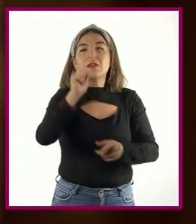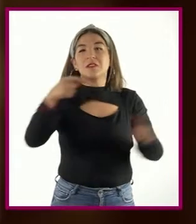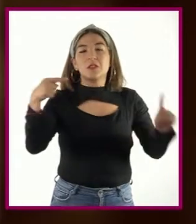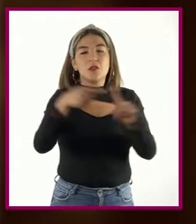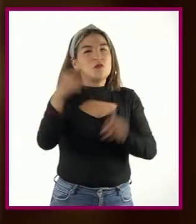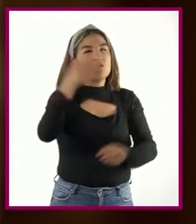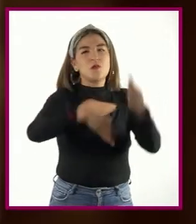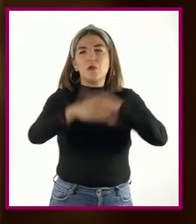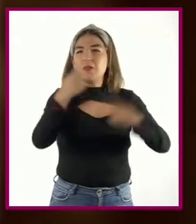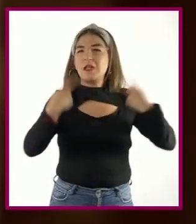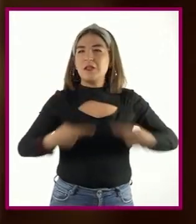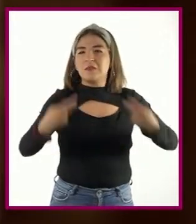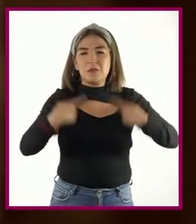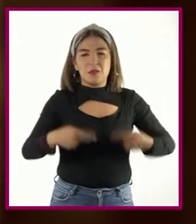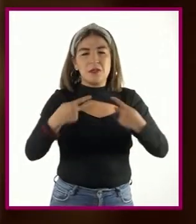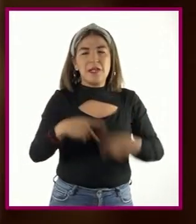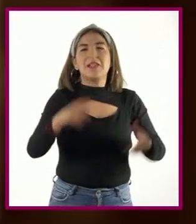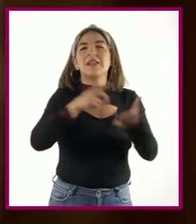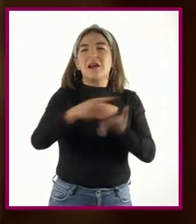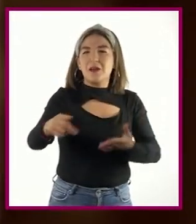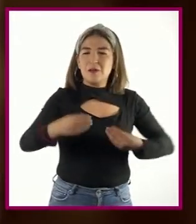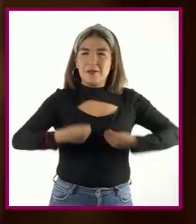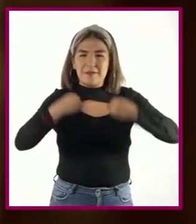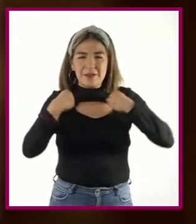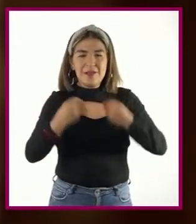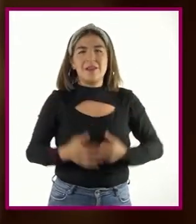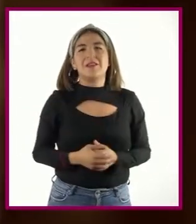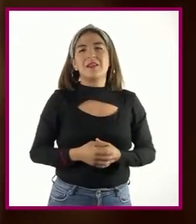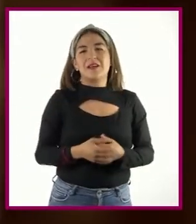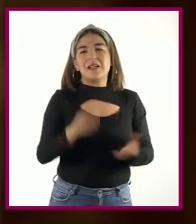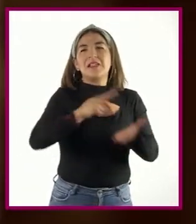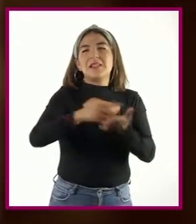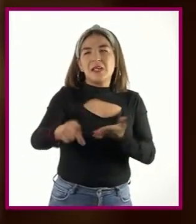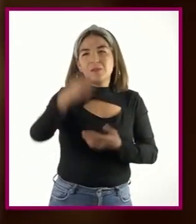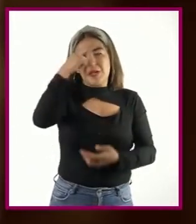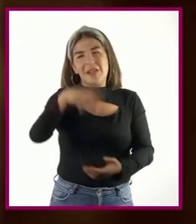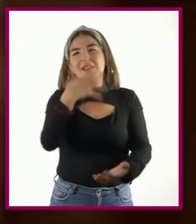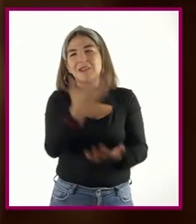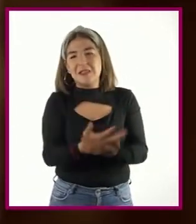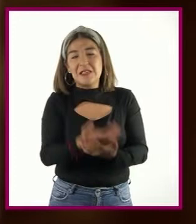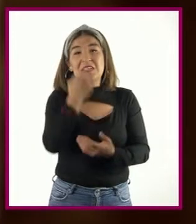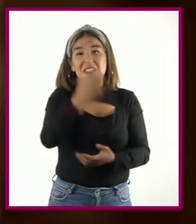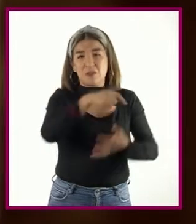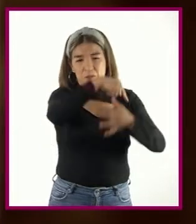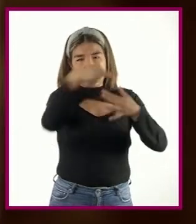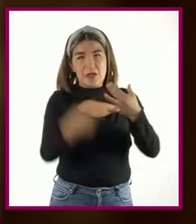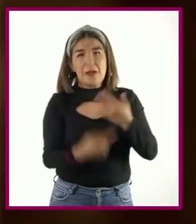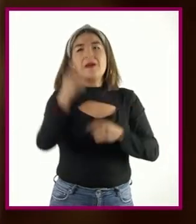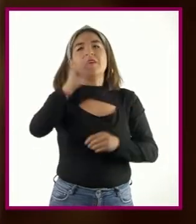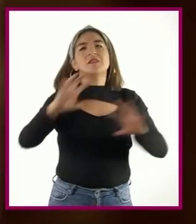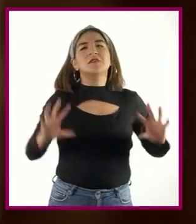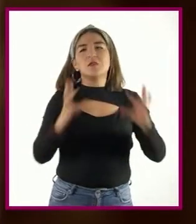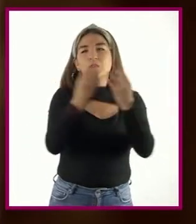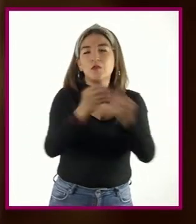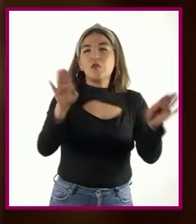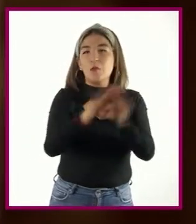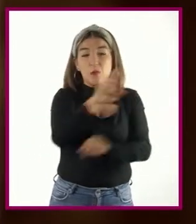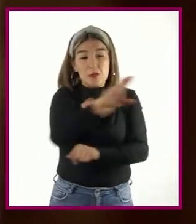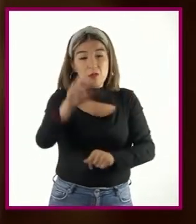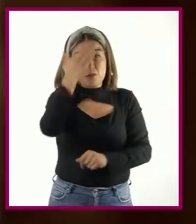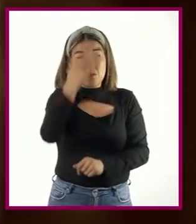a todas las personas, el derecho a la vida, el derecho al descanso, etcétera, se potencializan y se